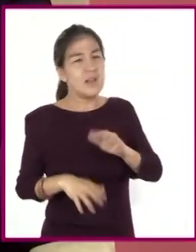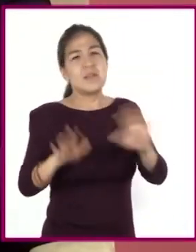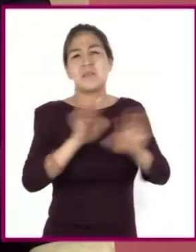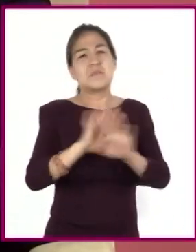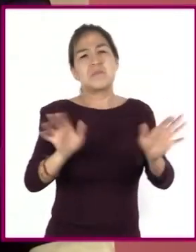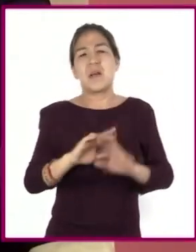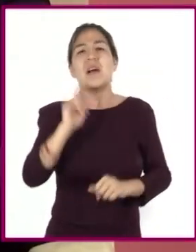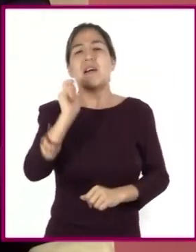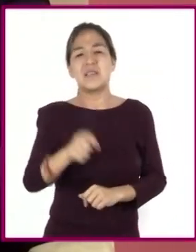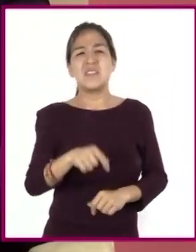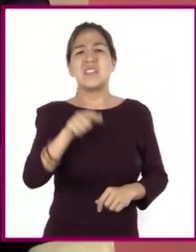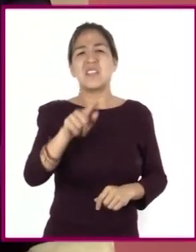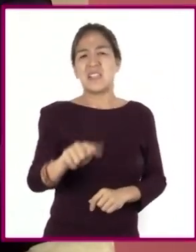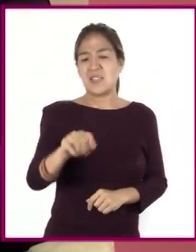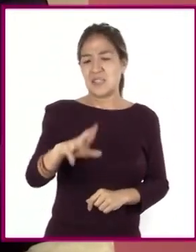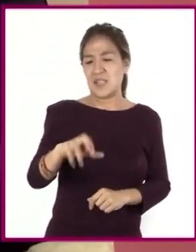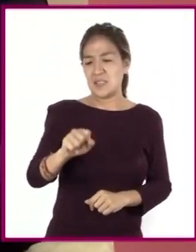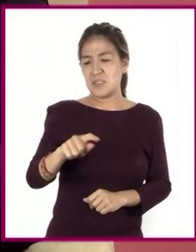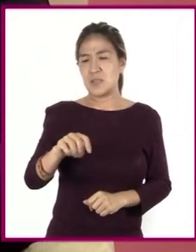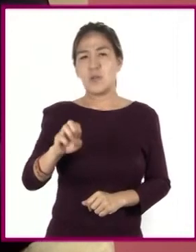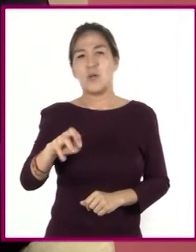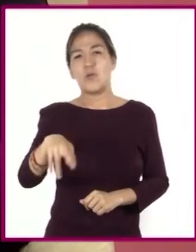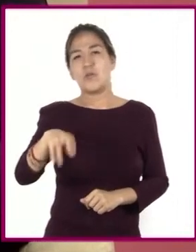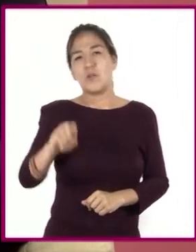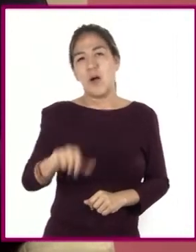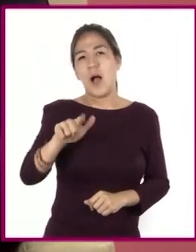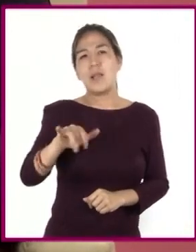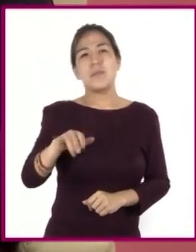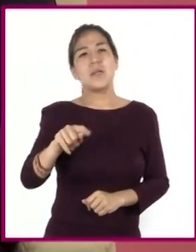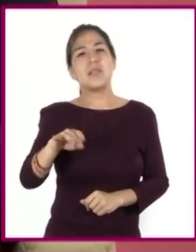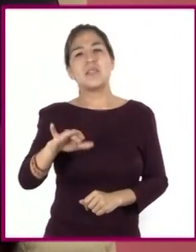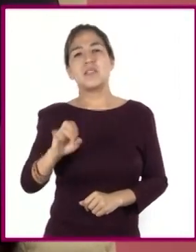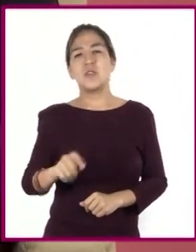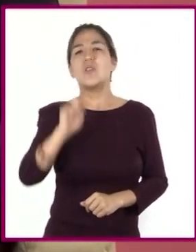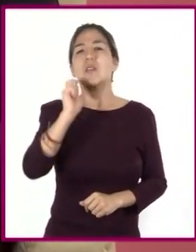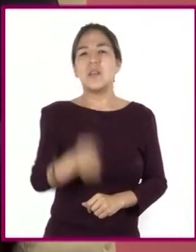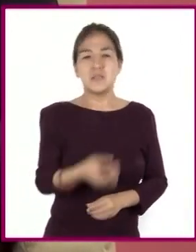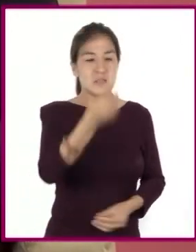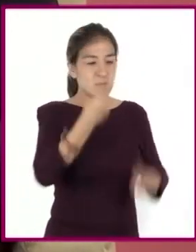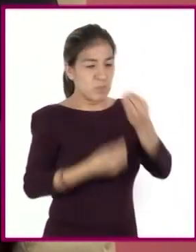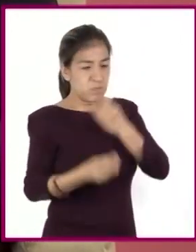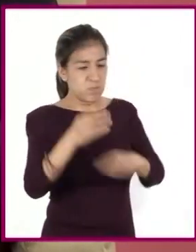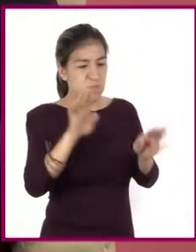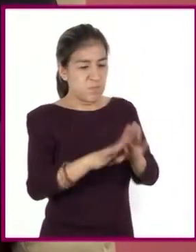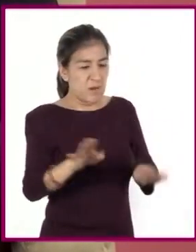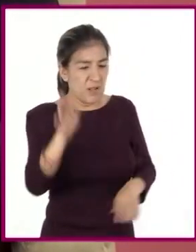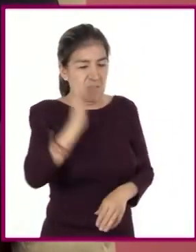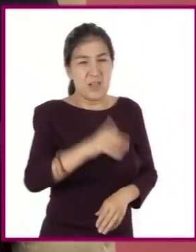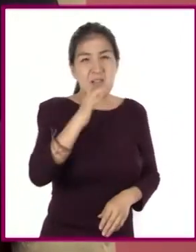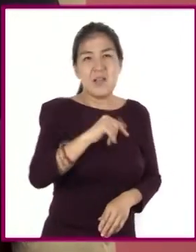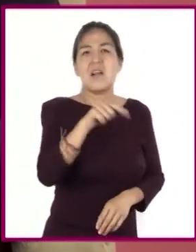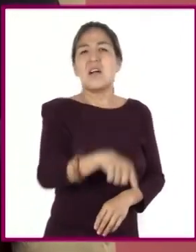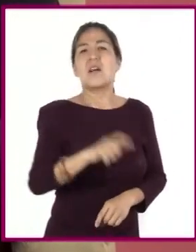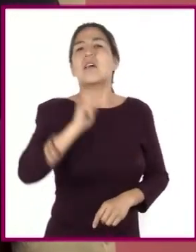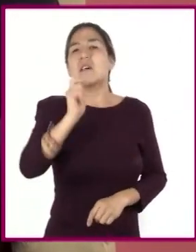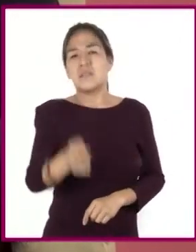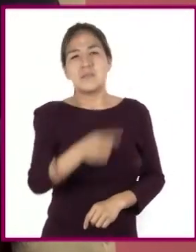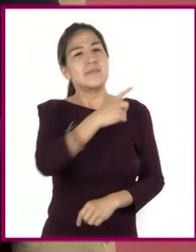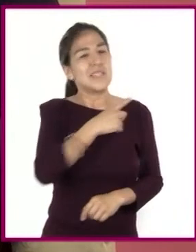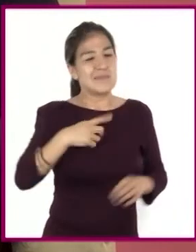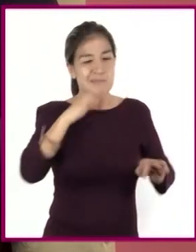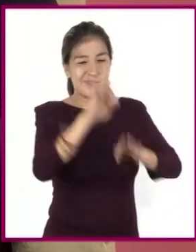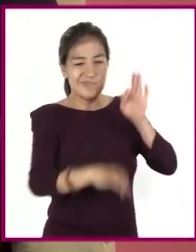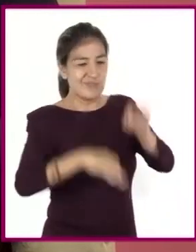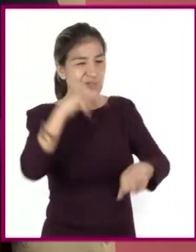trastornos alimenticios son enfermedades importantes que deben ser tratadas por especialistas. Los trastornos pueden ser por deficiencias